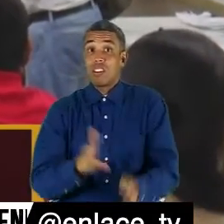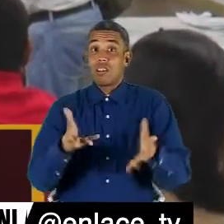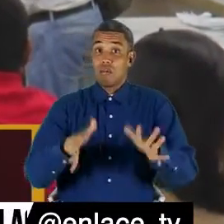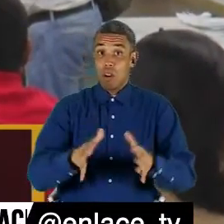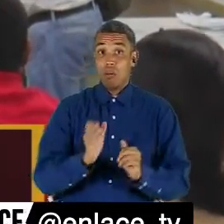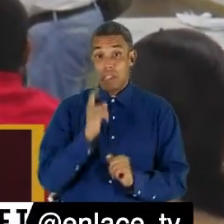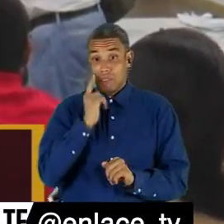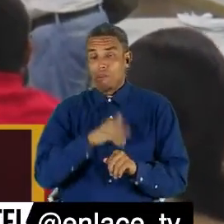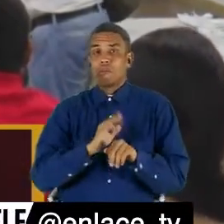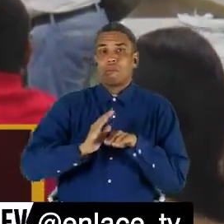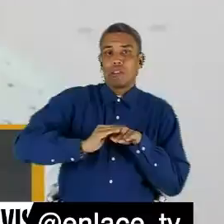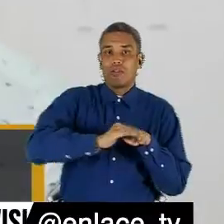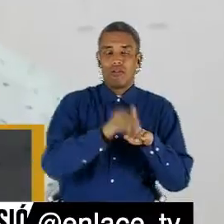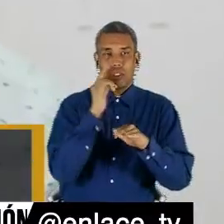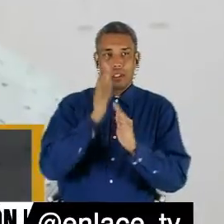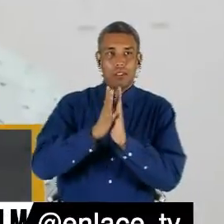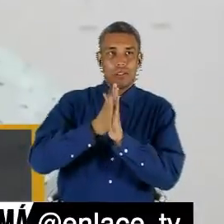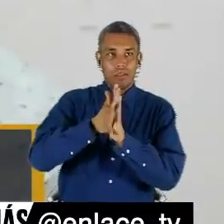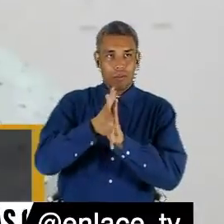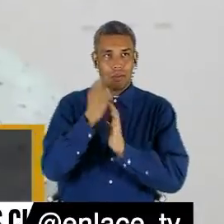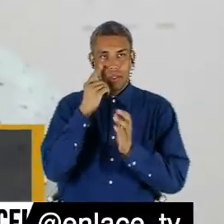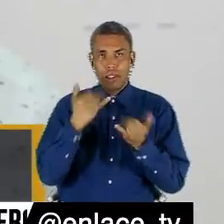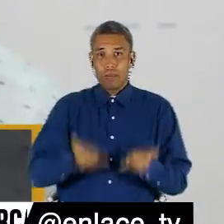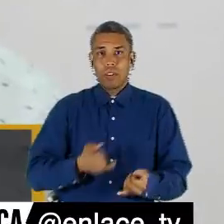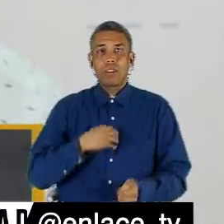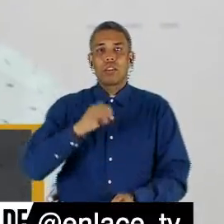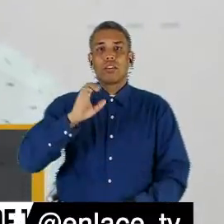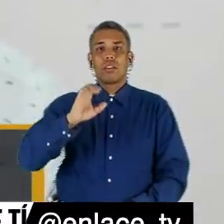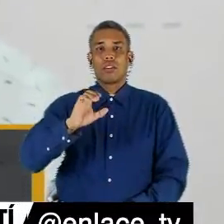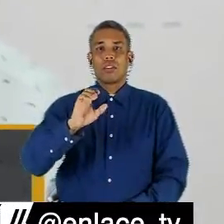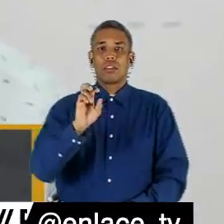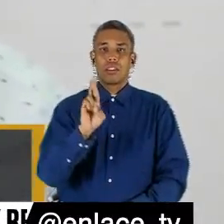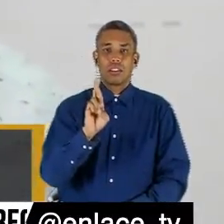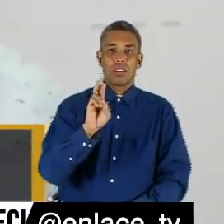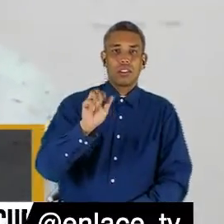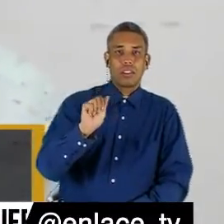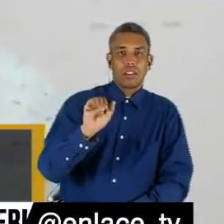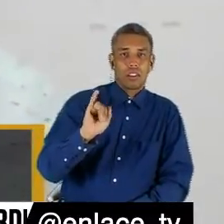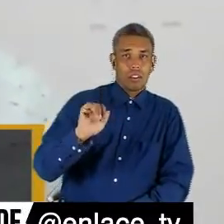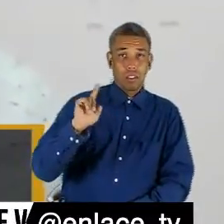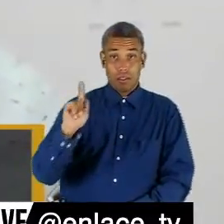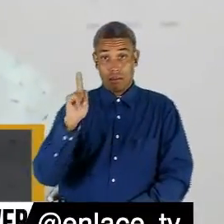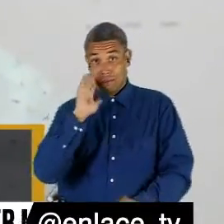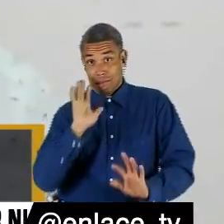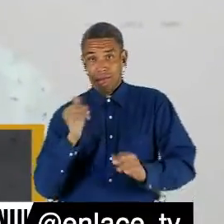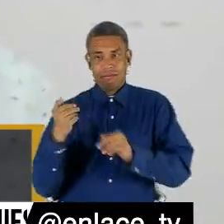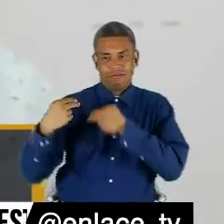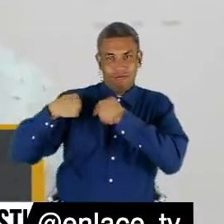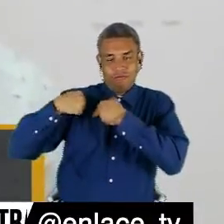la importancia de este acto cumplido. La actividad de hoy es una vez más en el parte de la ley 1448,